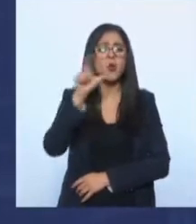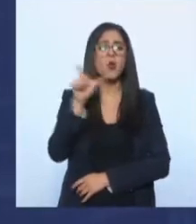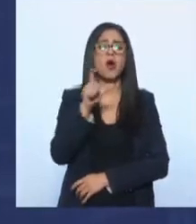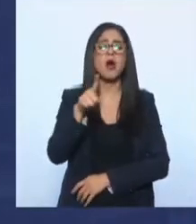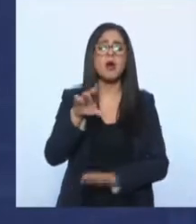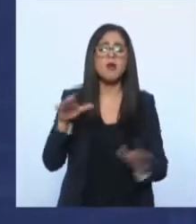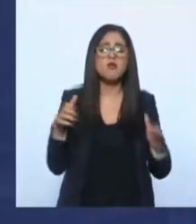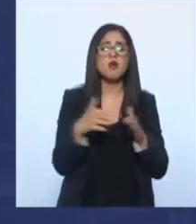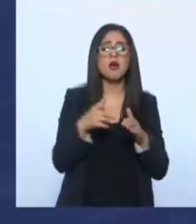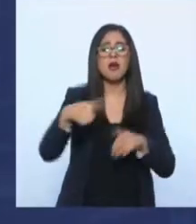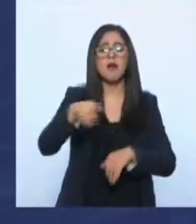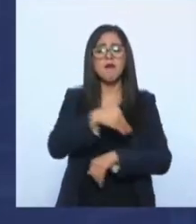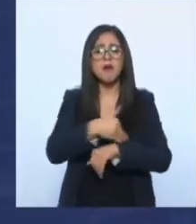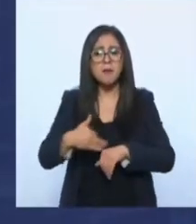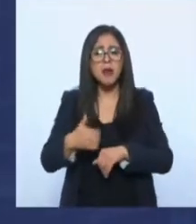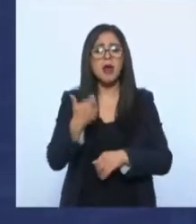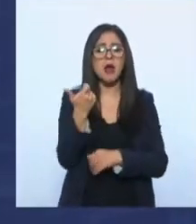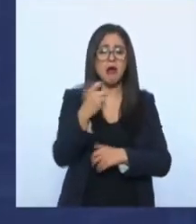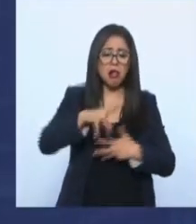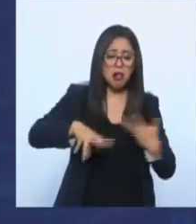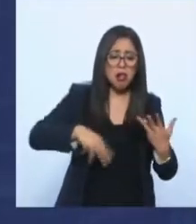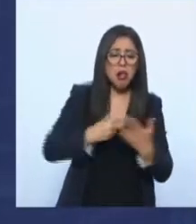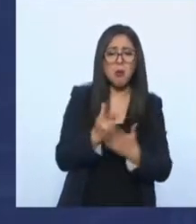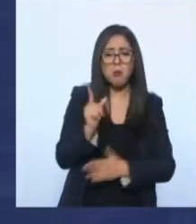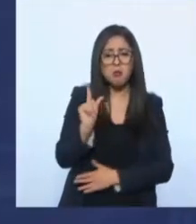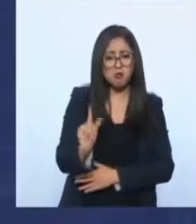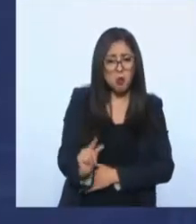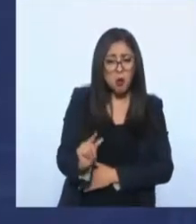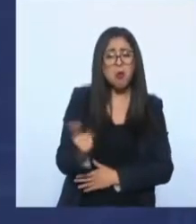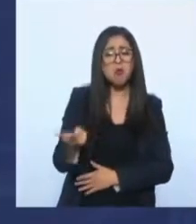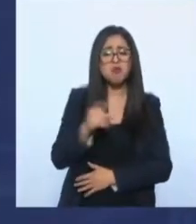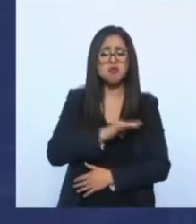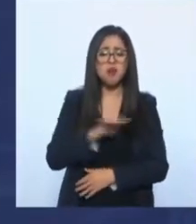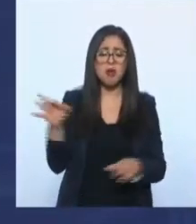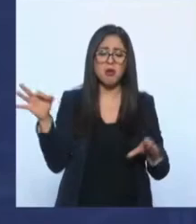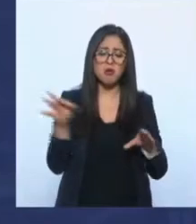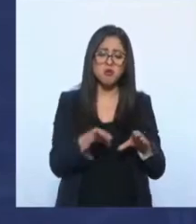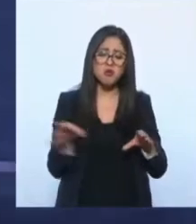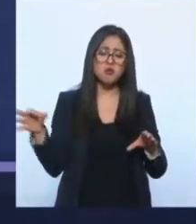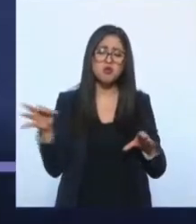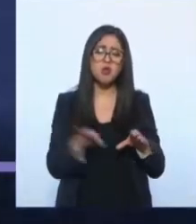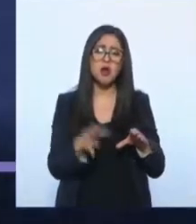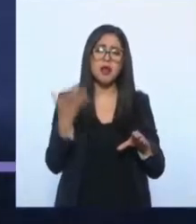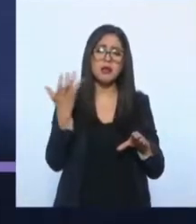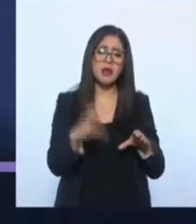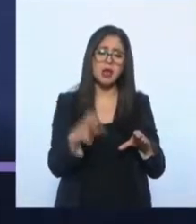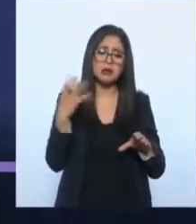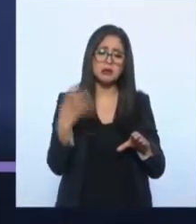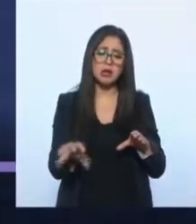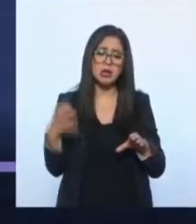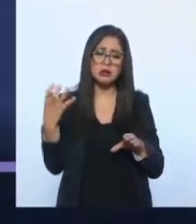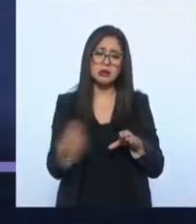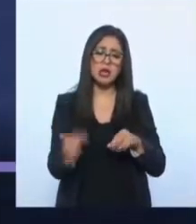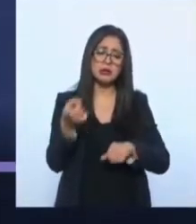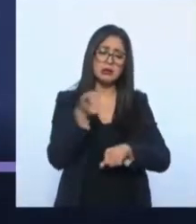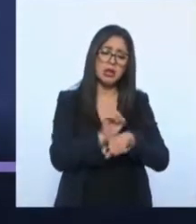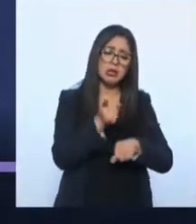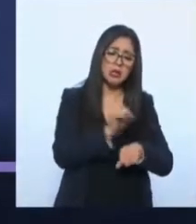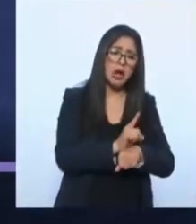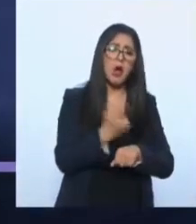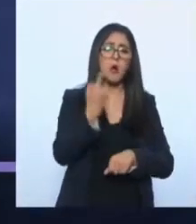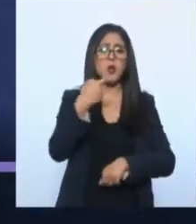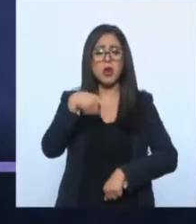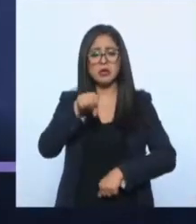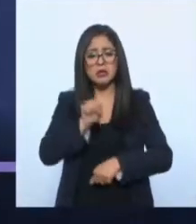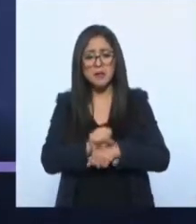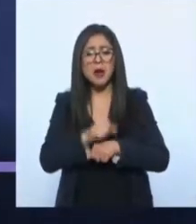que se tienen bajos ingresos, poder hacer un ahorro de 10 pesos cada día, ya puede ser por una semana, cambiar el monto